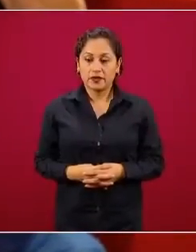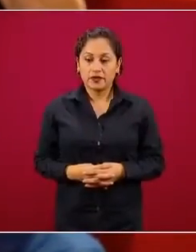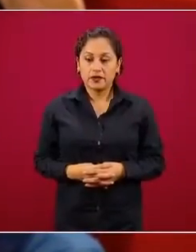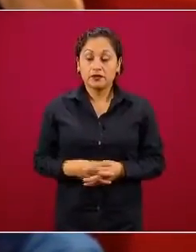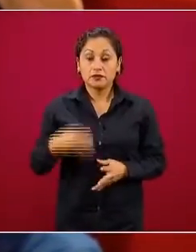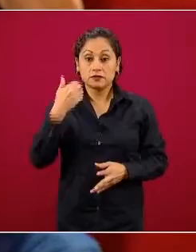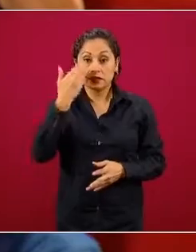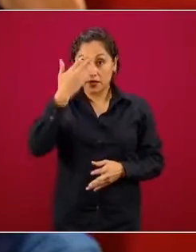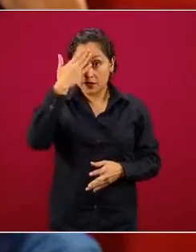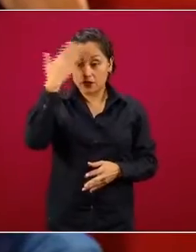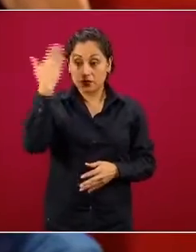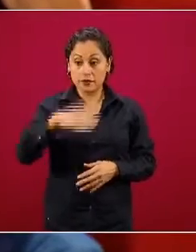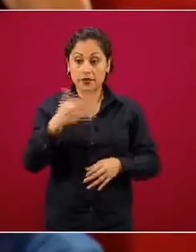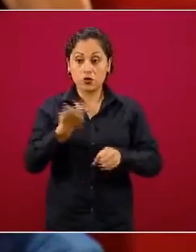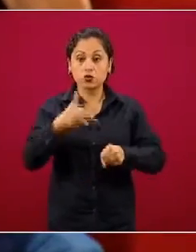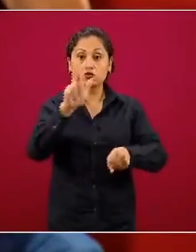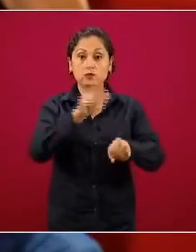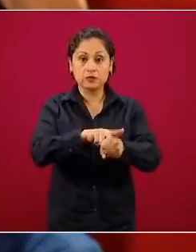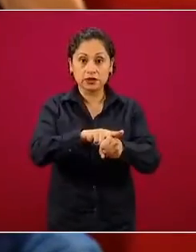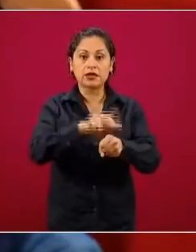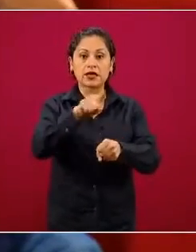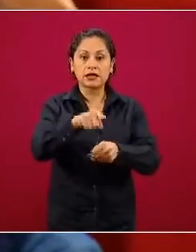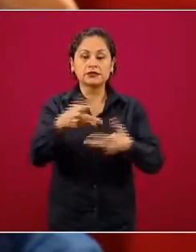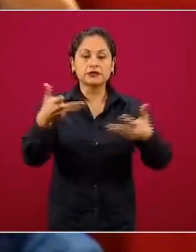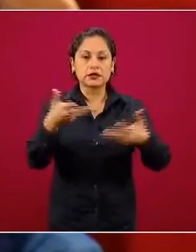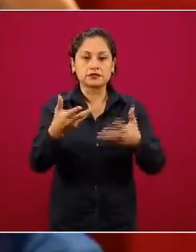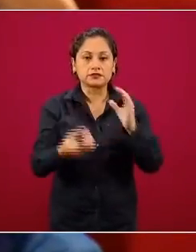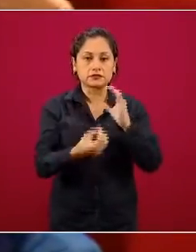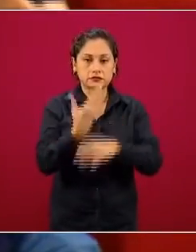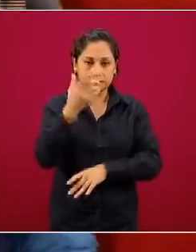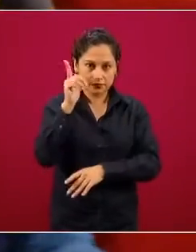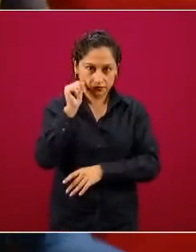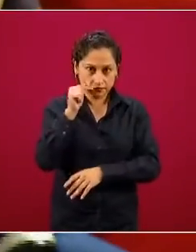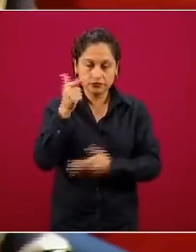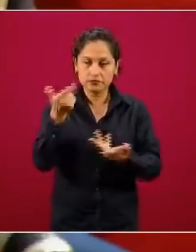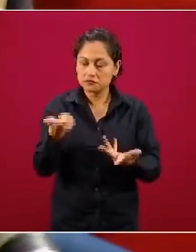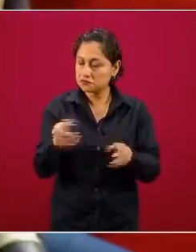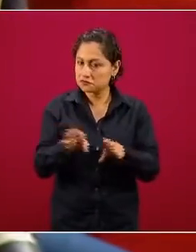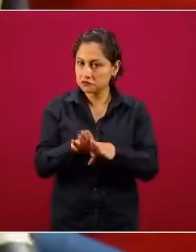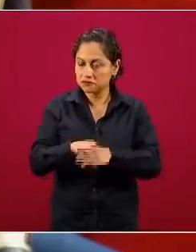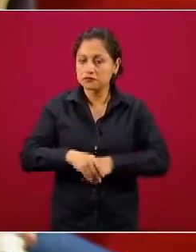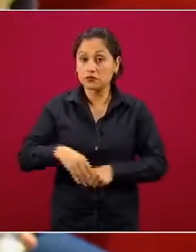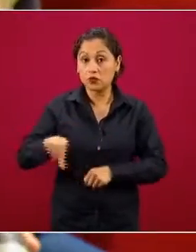y cómo va a ser la misma. Y mi otra pues